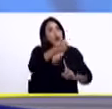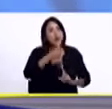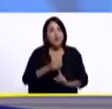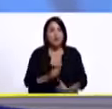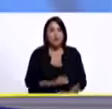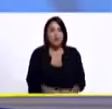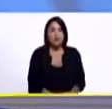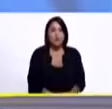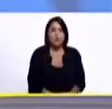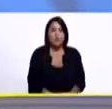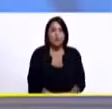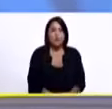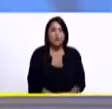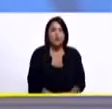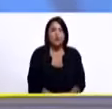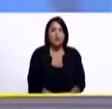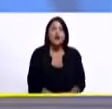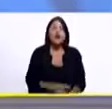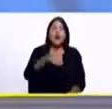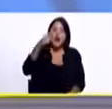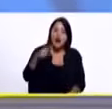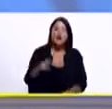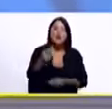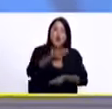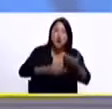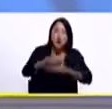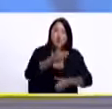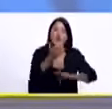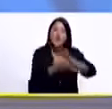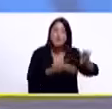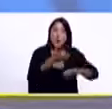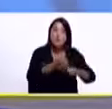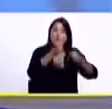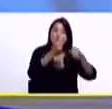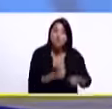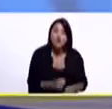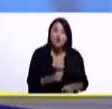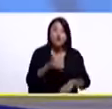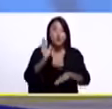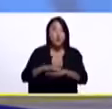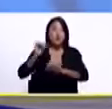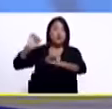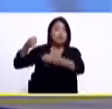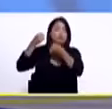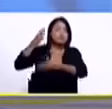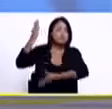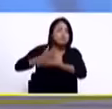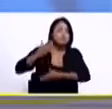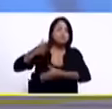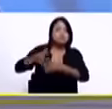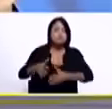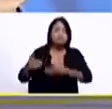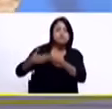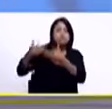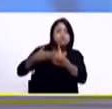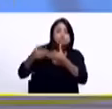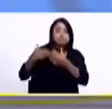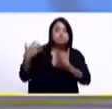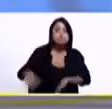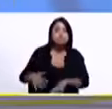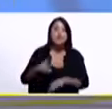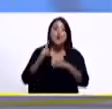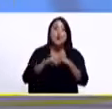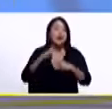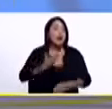sí, en medio de la economía de guerra que tuvimos que declarar con las sanciones, los bombardeos, es como en la Franja de